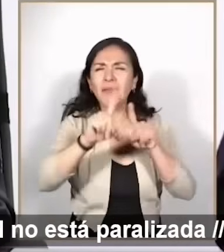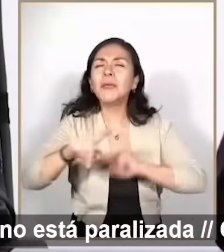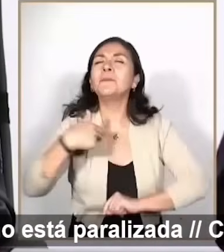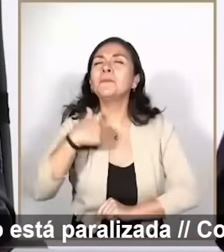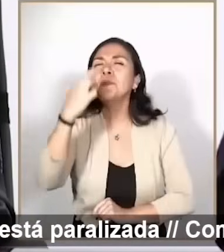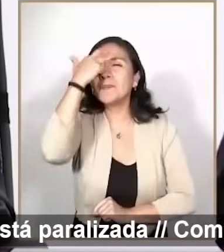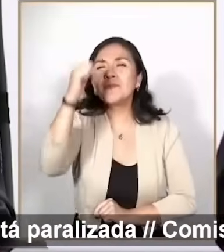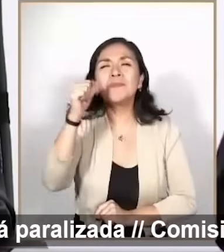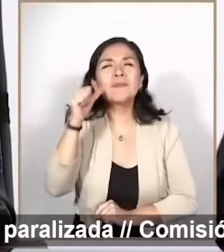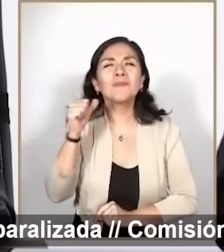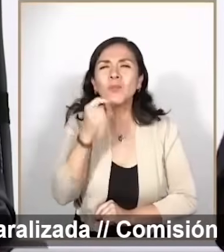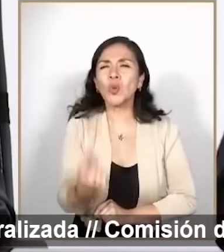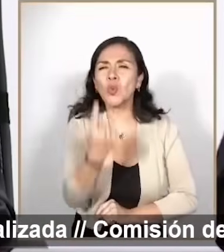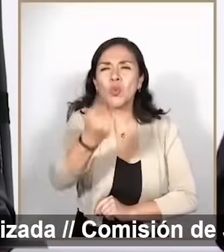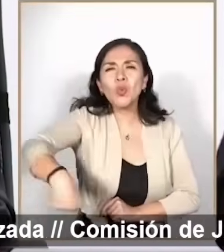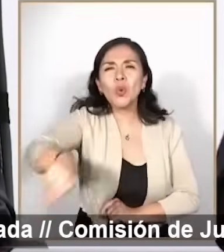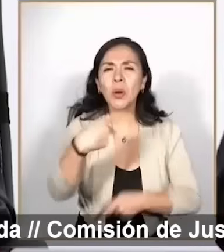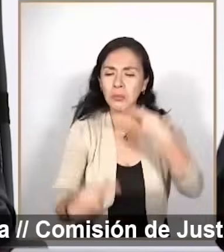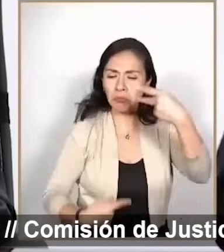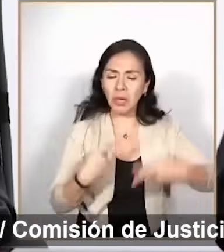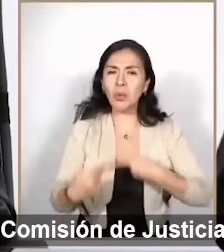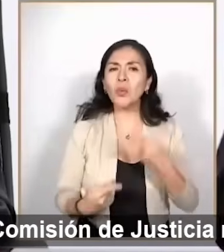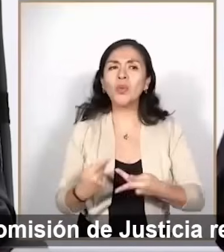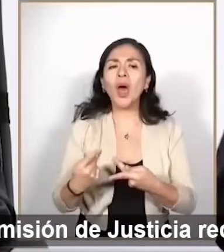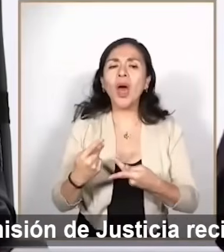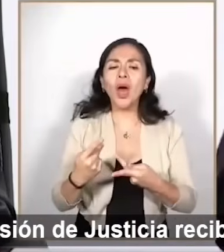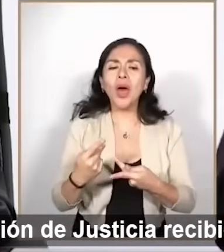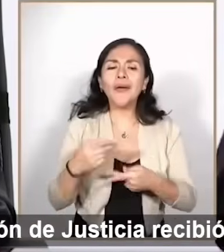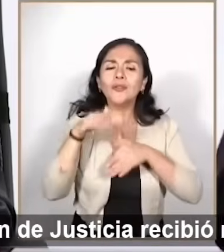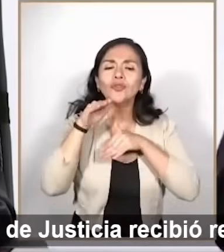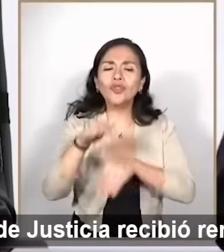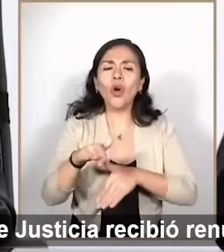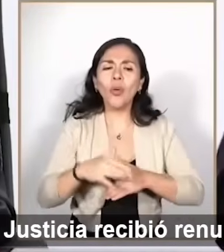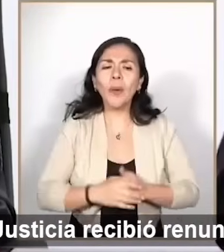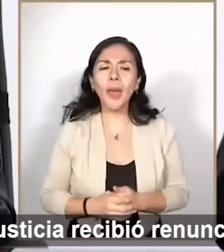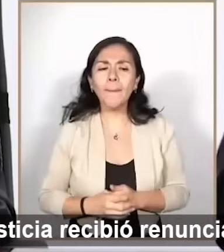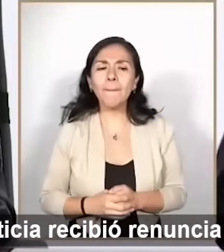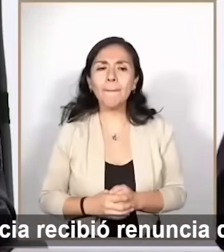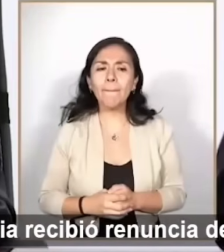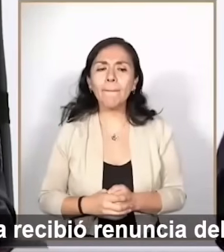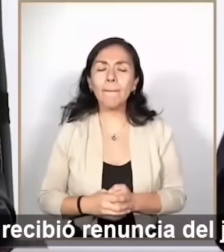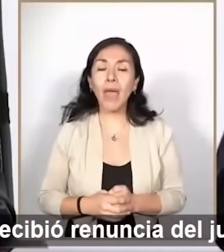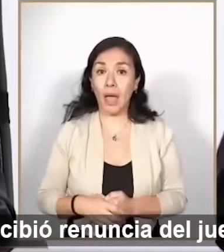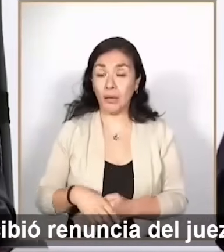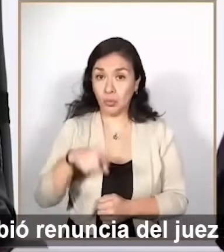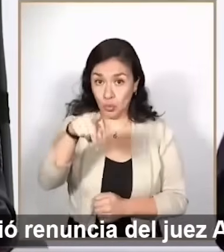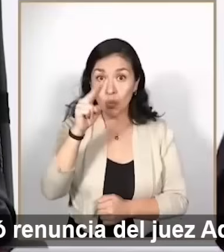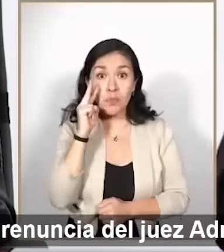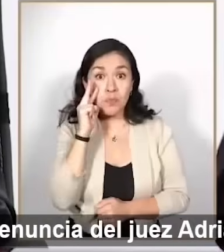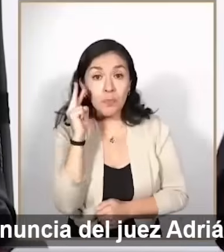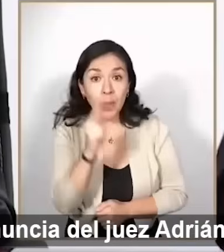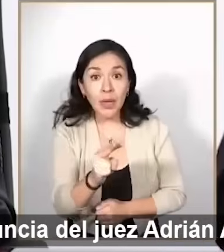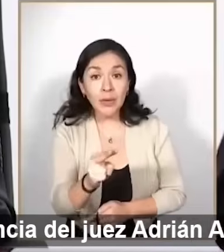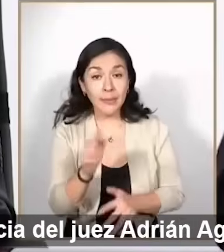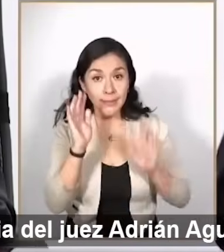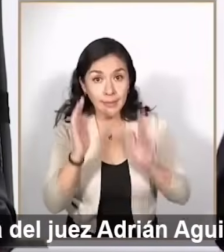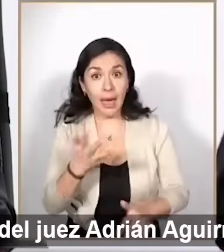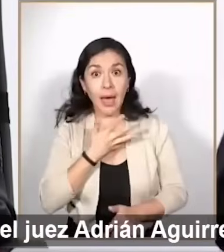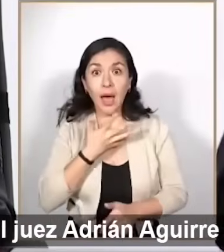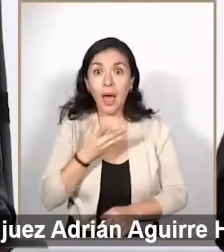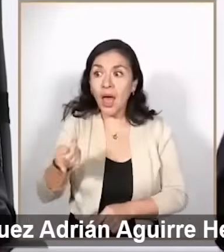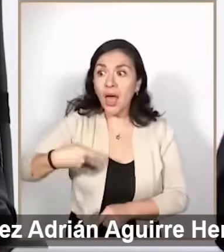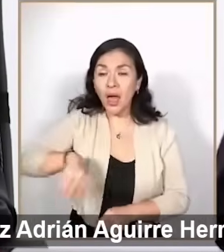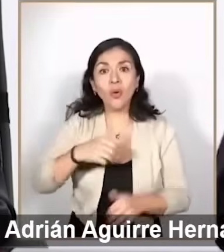Recuerdo que ayer uno de ustedes nos preguntaba acerca de que si habíamos visto que hubieran llegado de